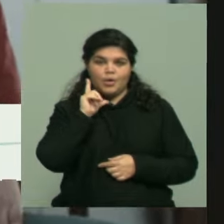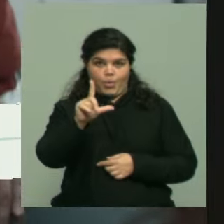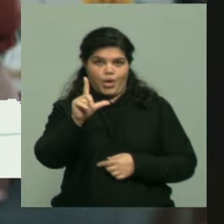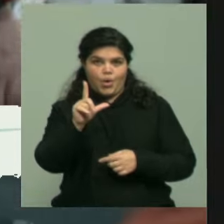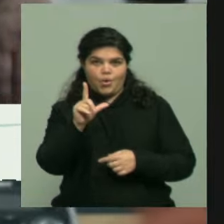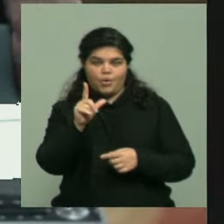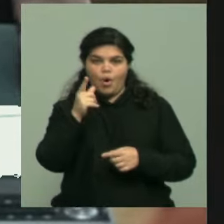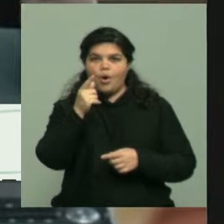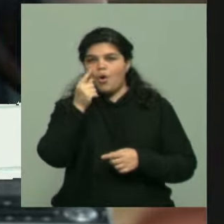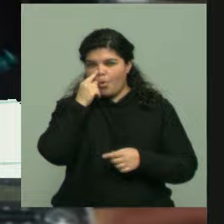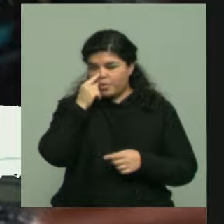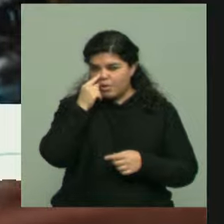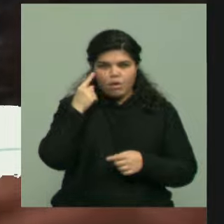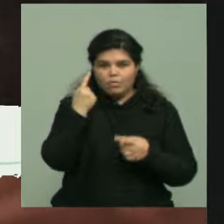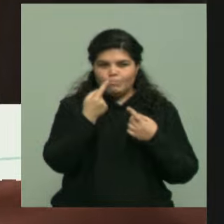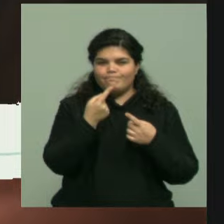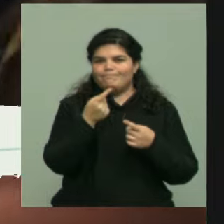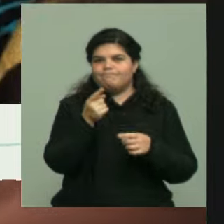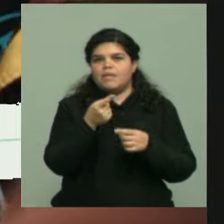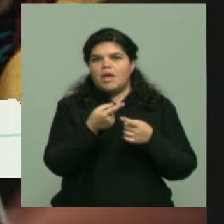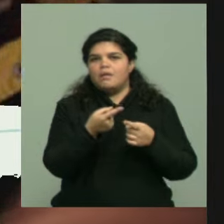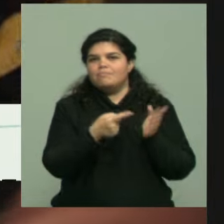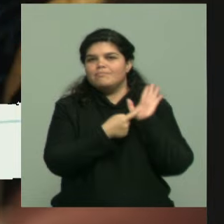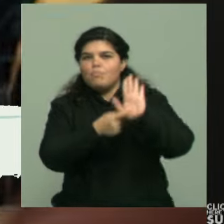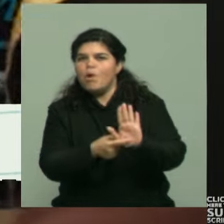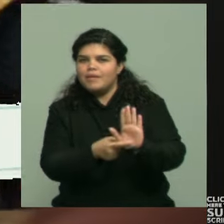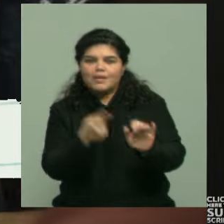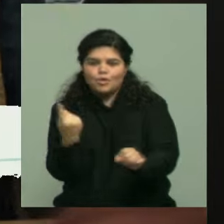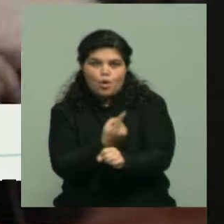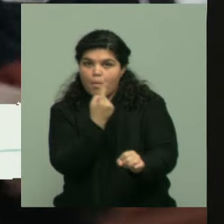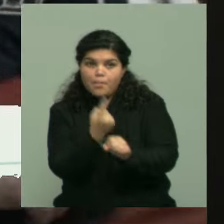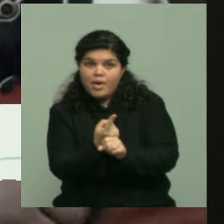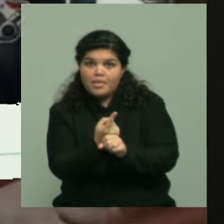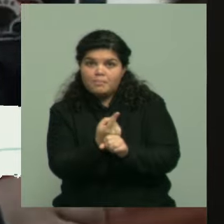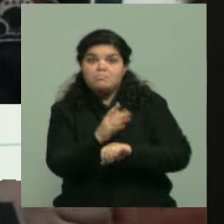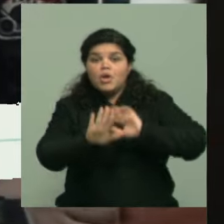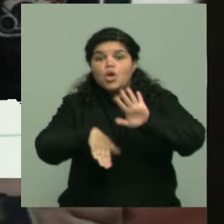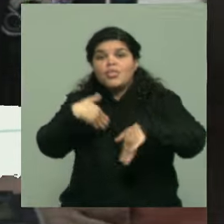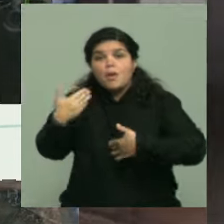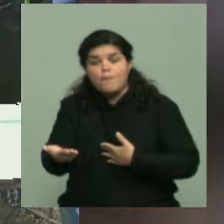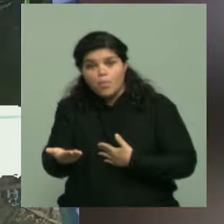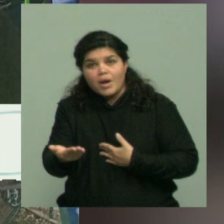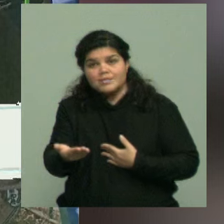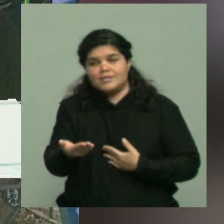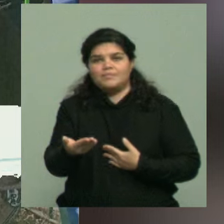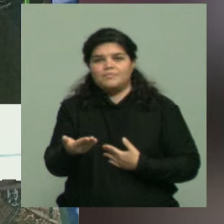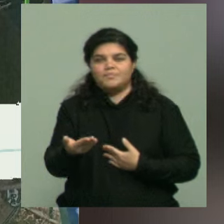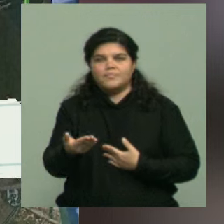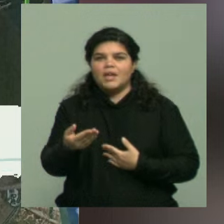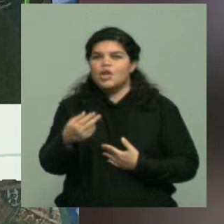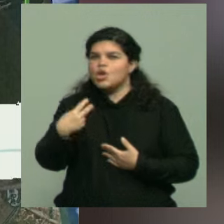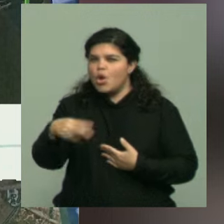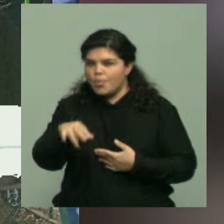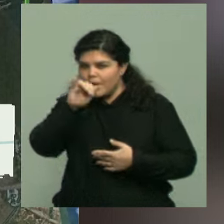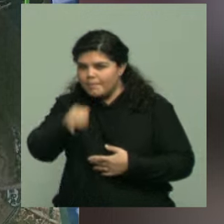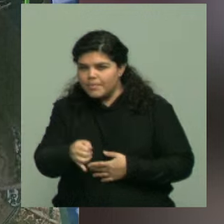ahora. Pero sí, a fin de año hicimos la obra. Cuéntenos un poquito tu personaje, ¿cuál era? Mi personaje